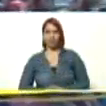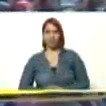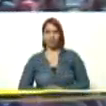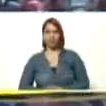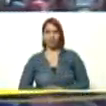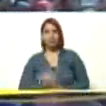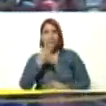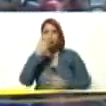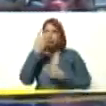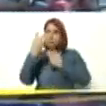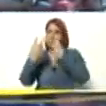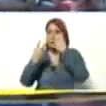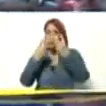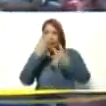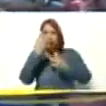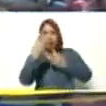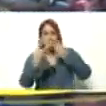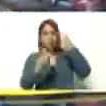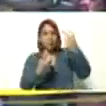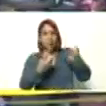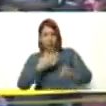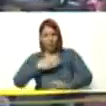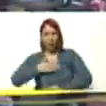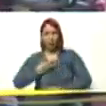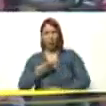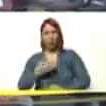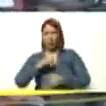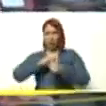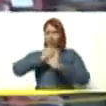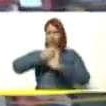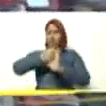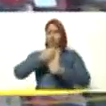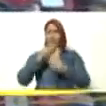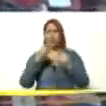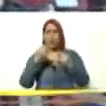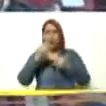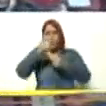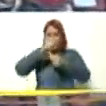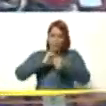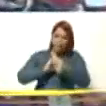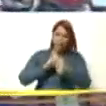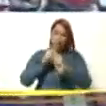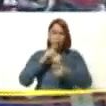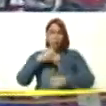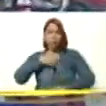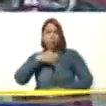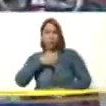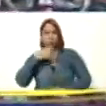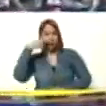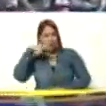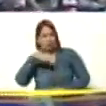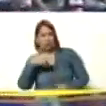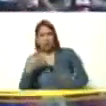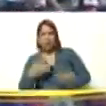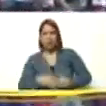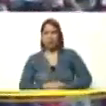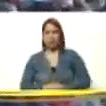Déjenme ver si puedo subir este micrófono porque me lo pusieron muy bajito. Y me va a dar